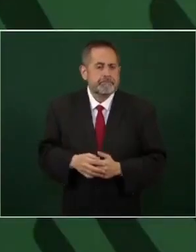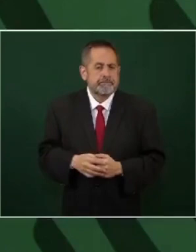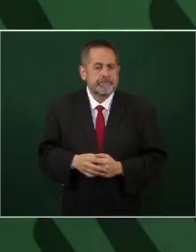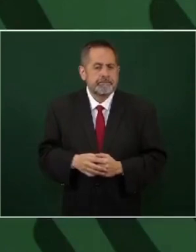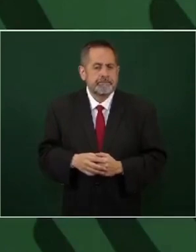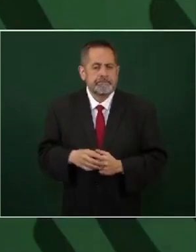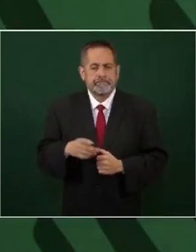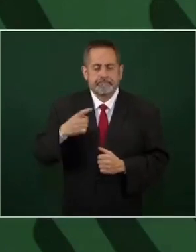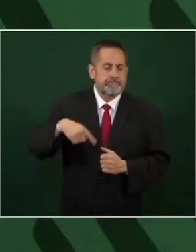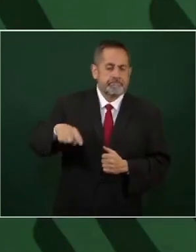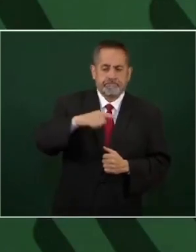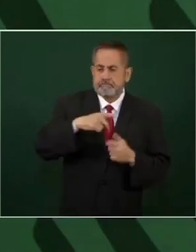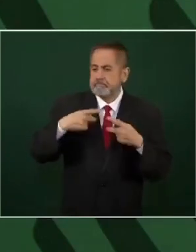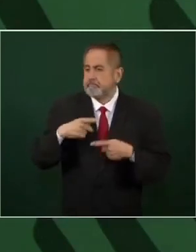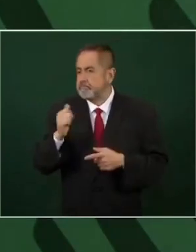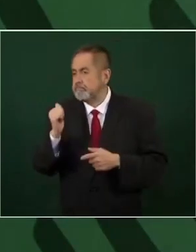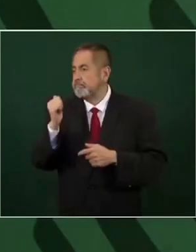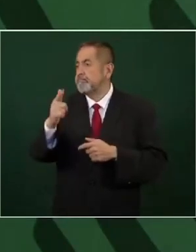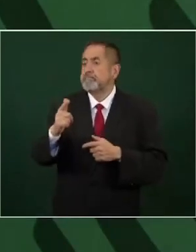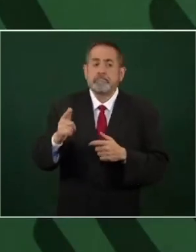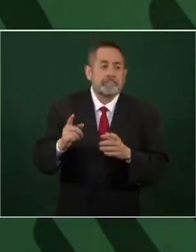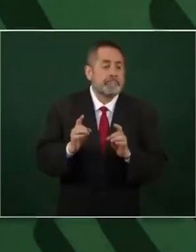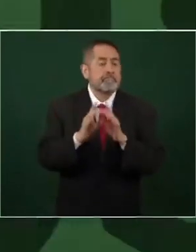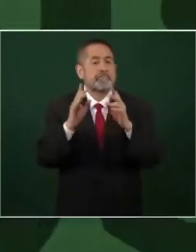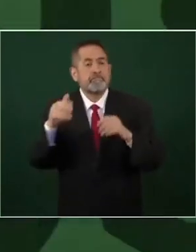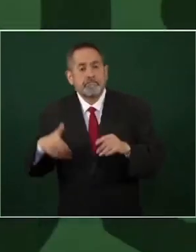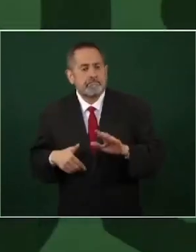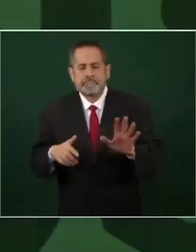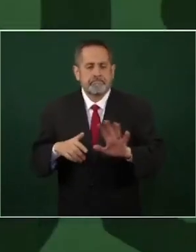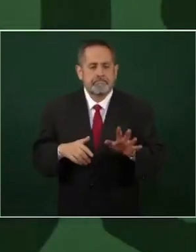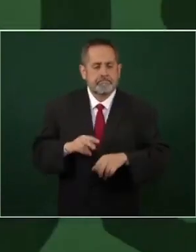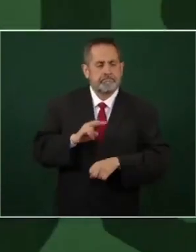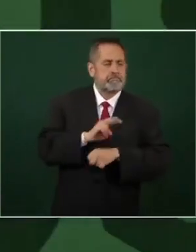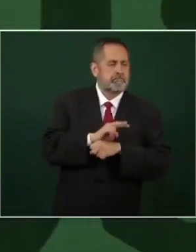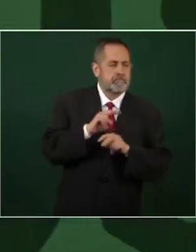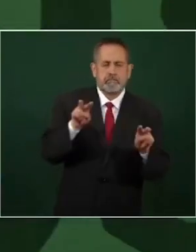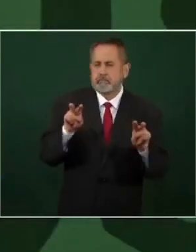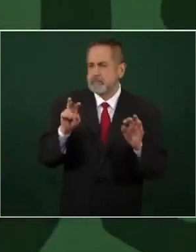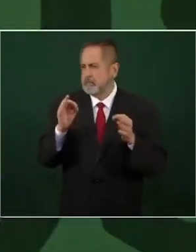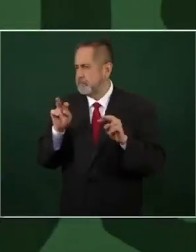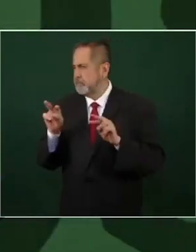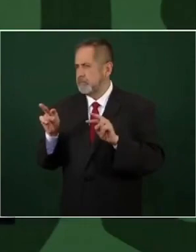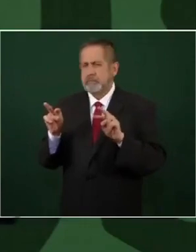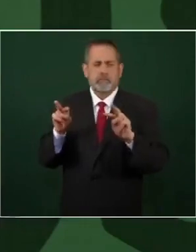no tenga la ciudadanía algún percance, y también vigilando que los